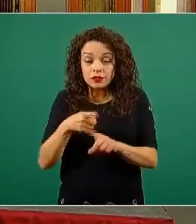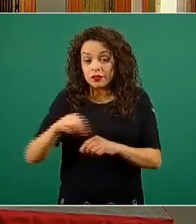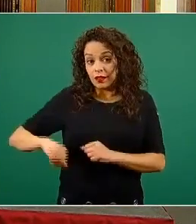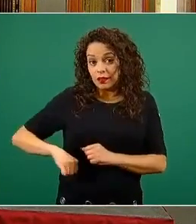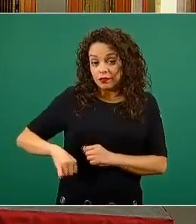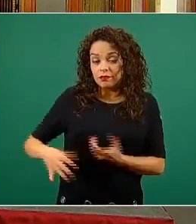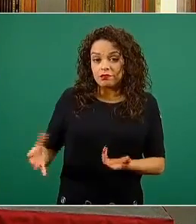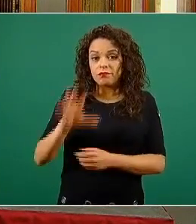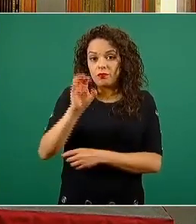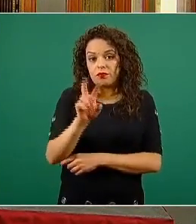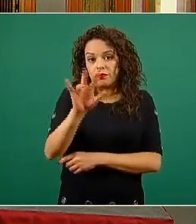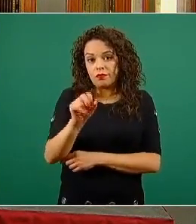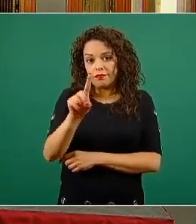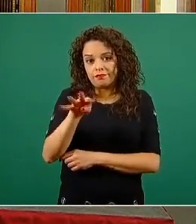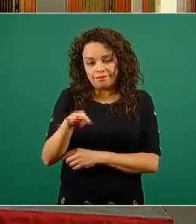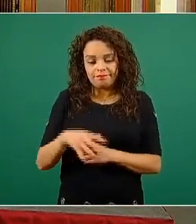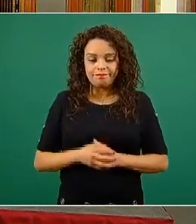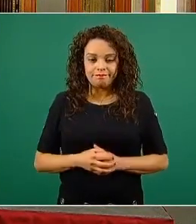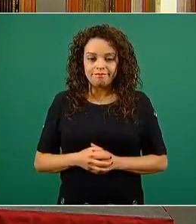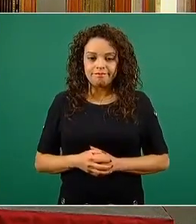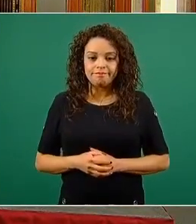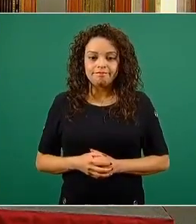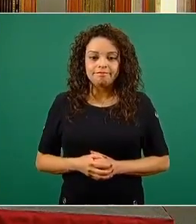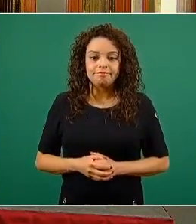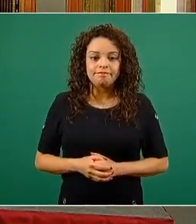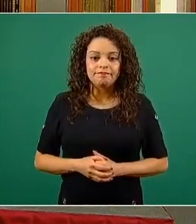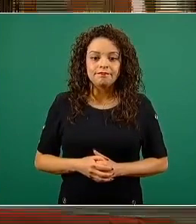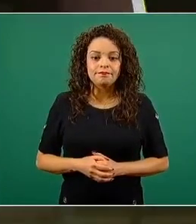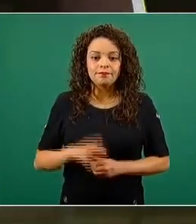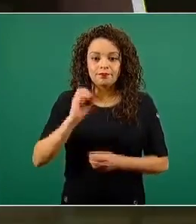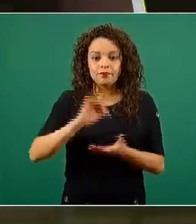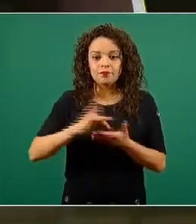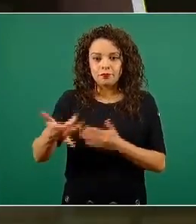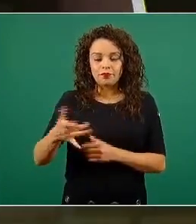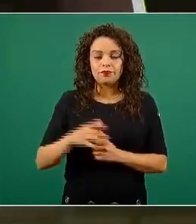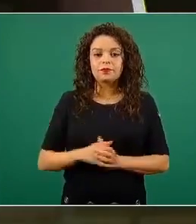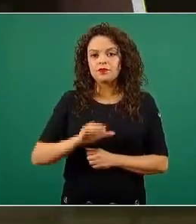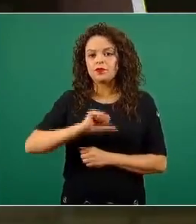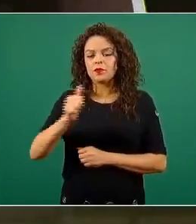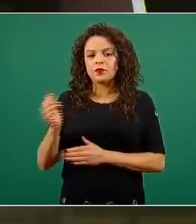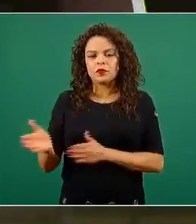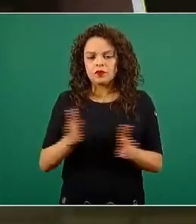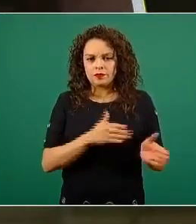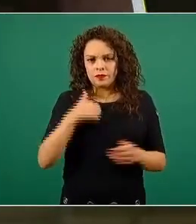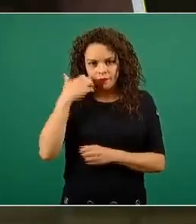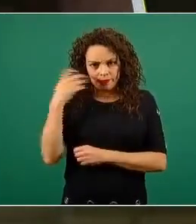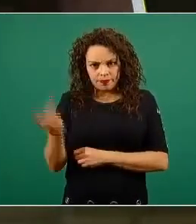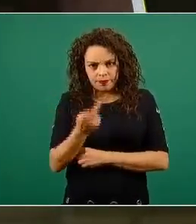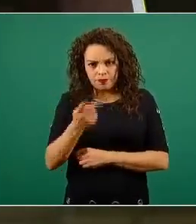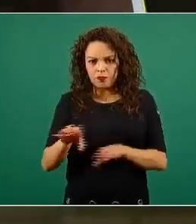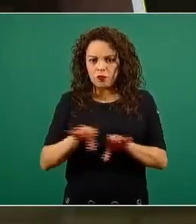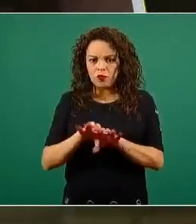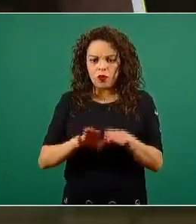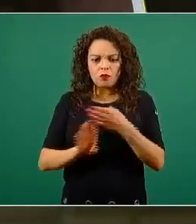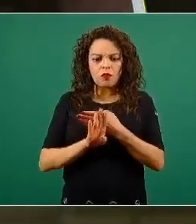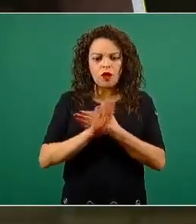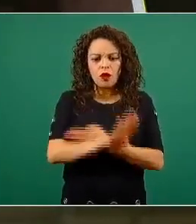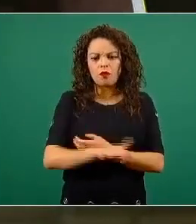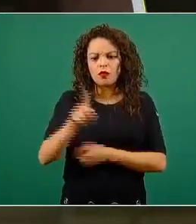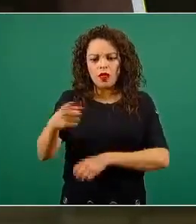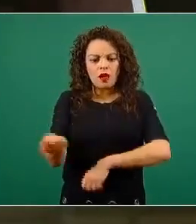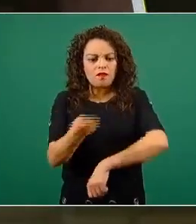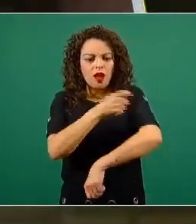interesa con más razón. Gracias. Y por otro lado, preguntarle, ¿cómo van a evitar que la vacunación vaya a ser utilizada como un